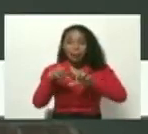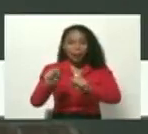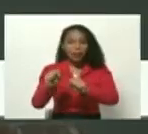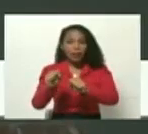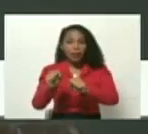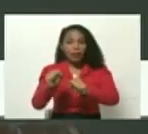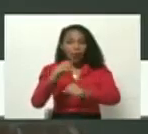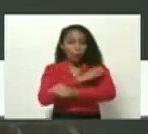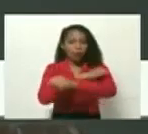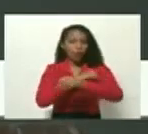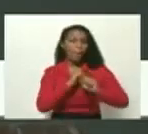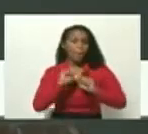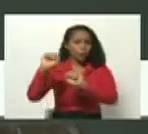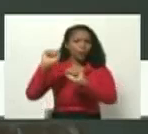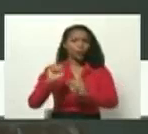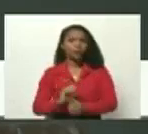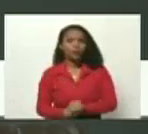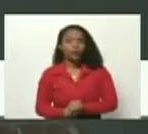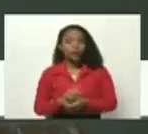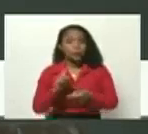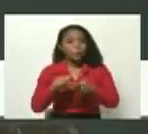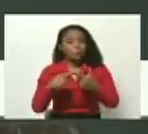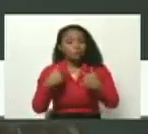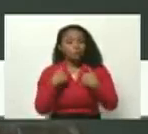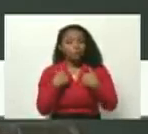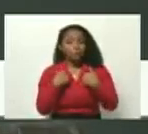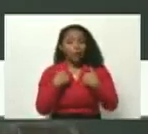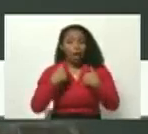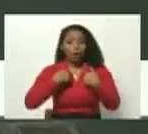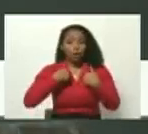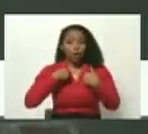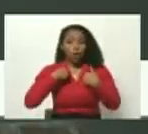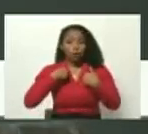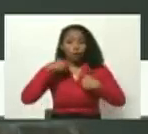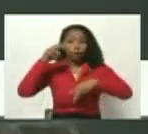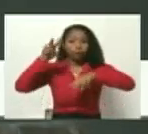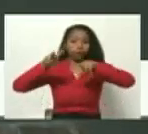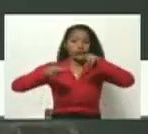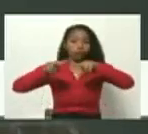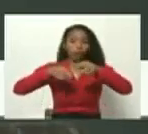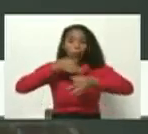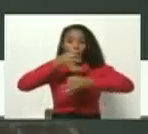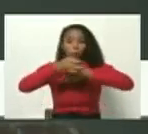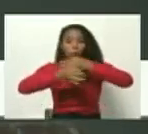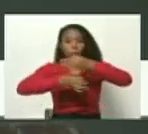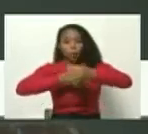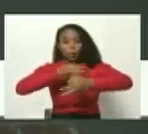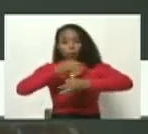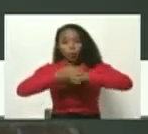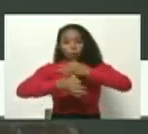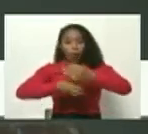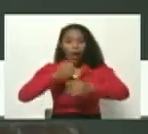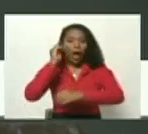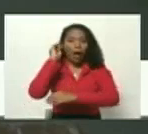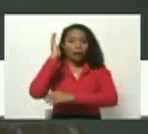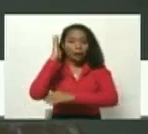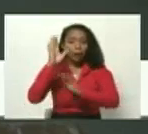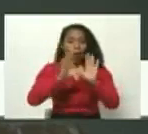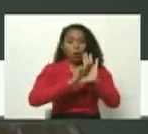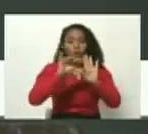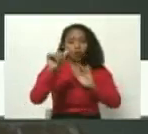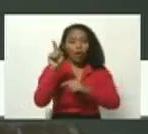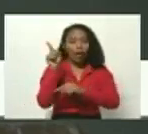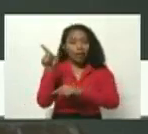antioligárquica. Entonces yo, ahí cuando me tocó a mí presentar en la Asamblea Constituyente esa ley,